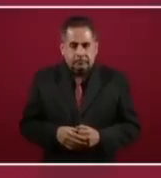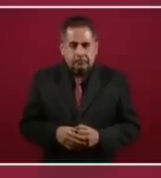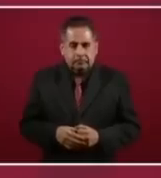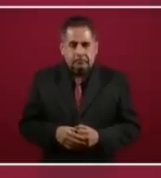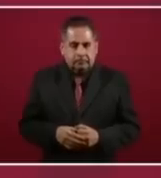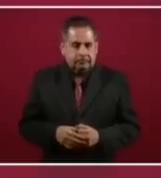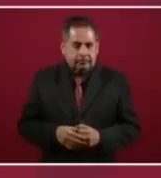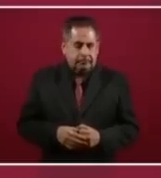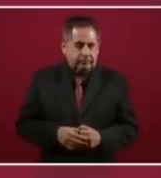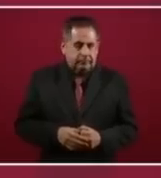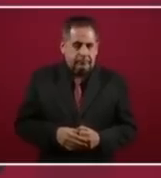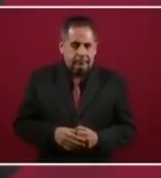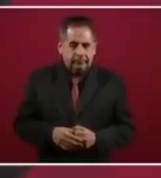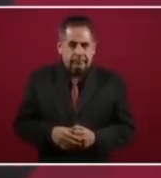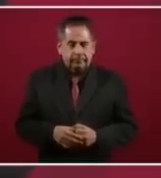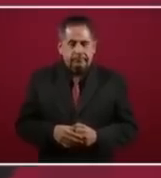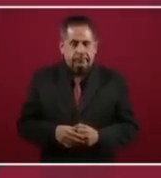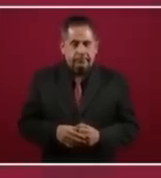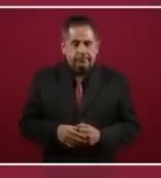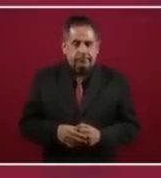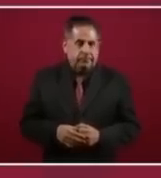son los